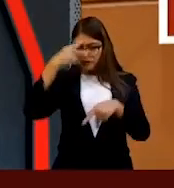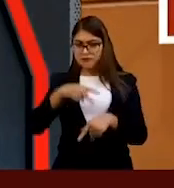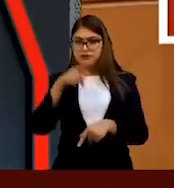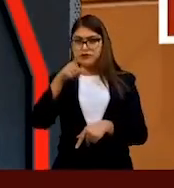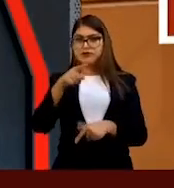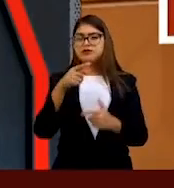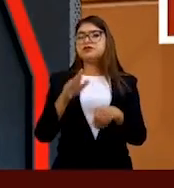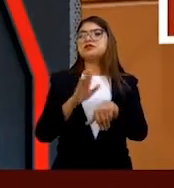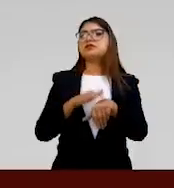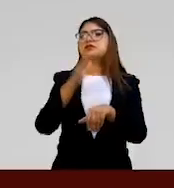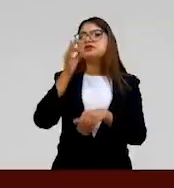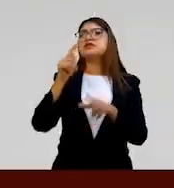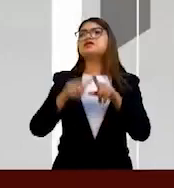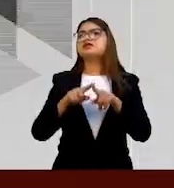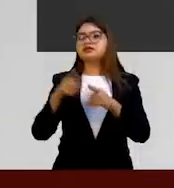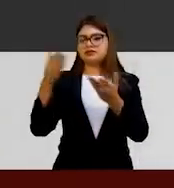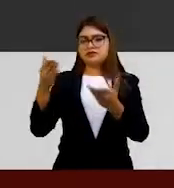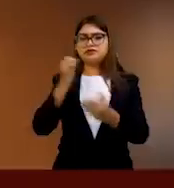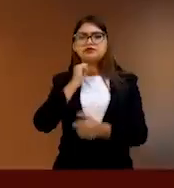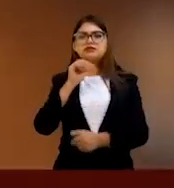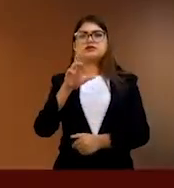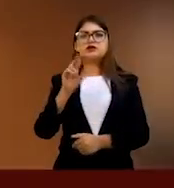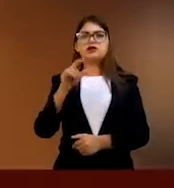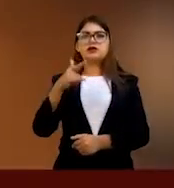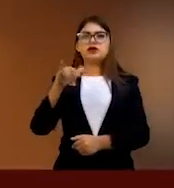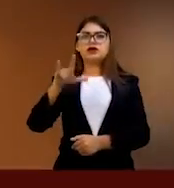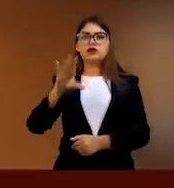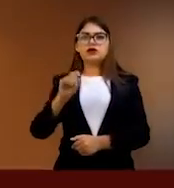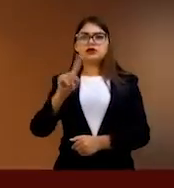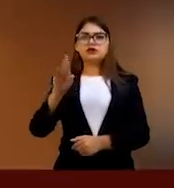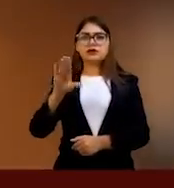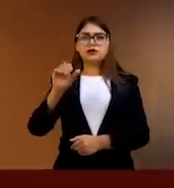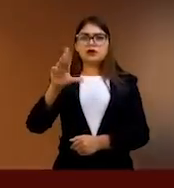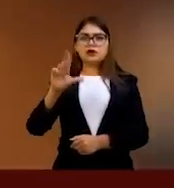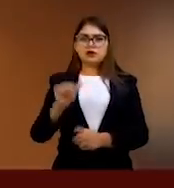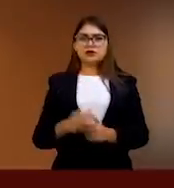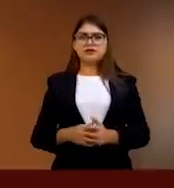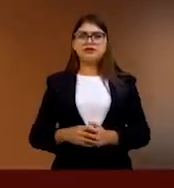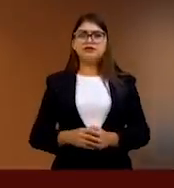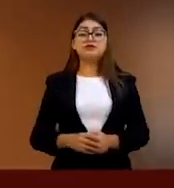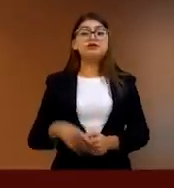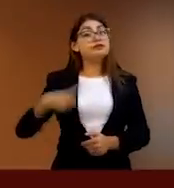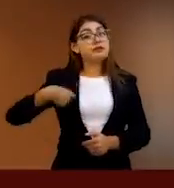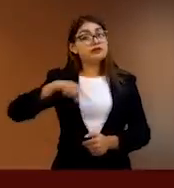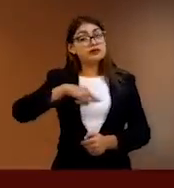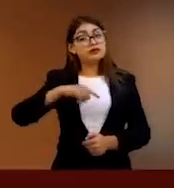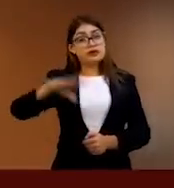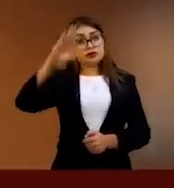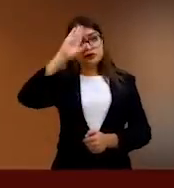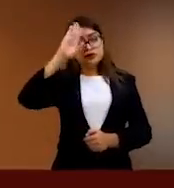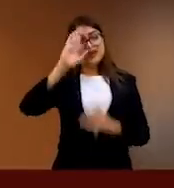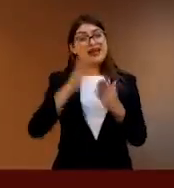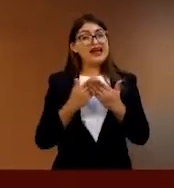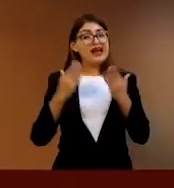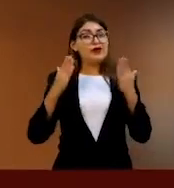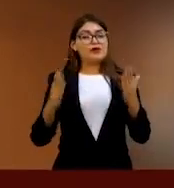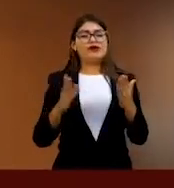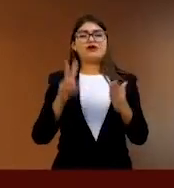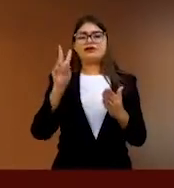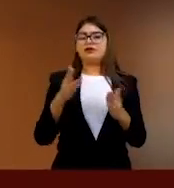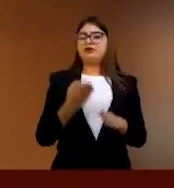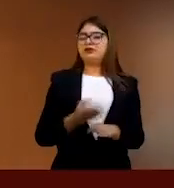Zamora. Así lo dijo. Pero creemos que hoy como nunca es necesario voltear a